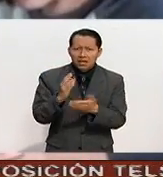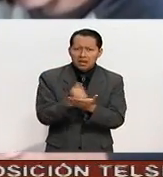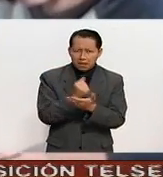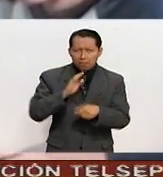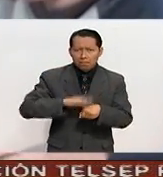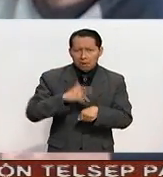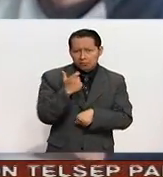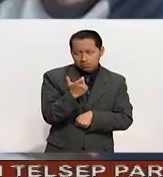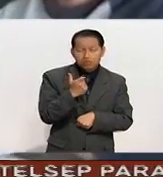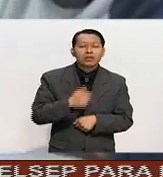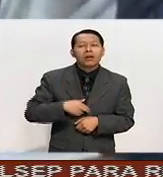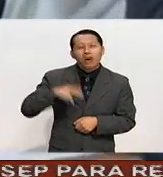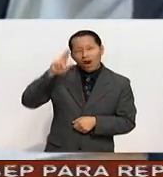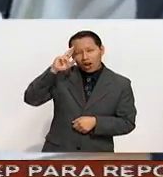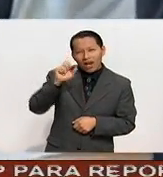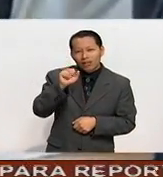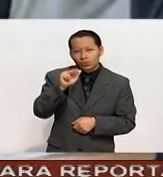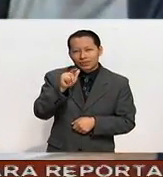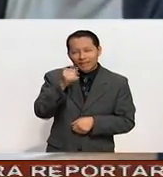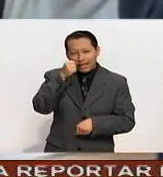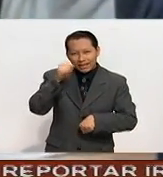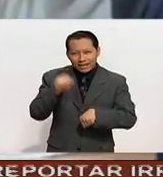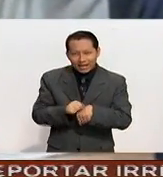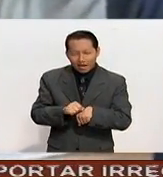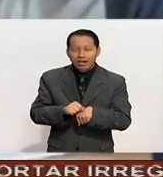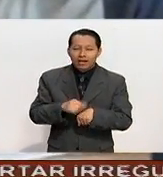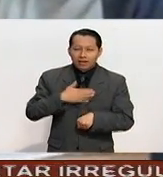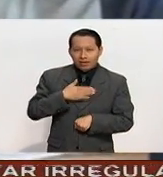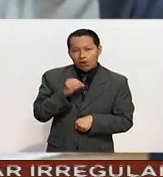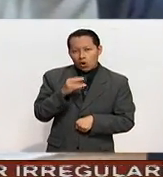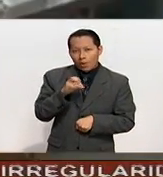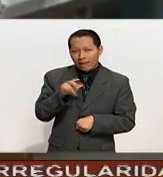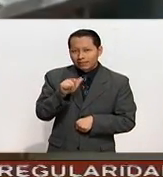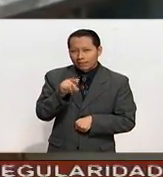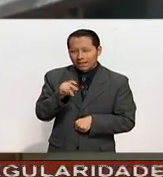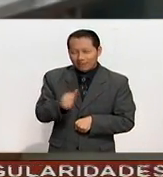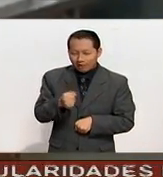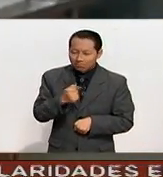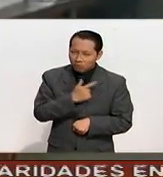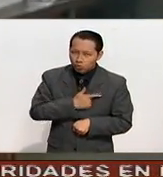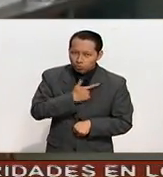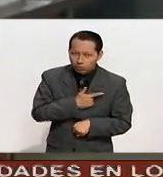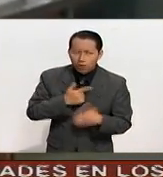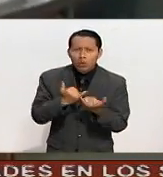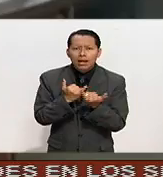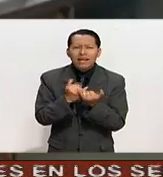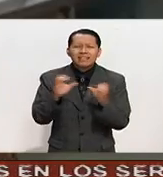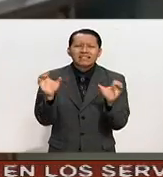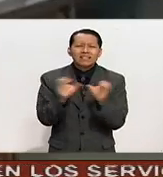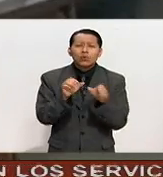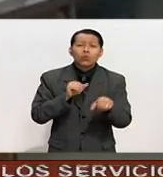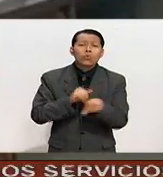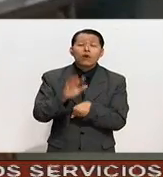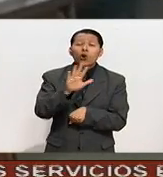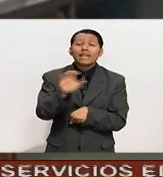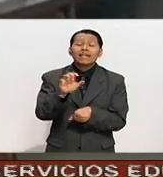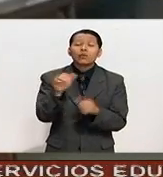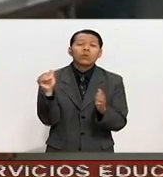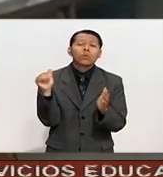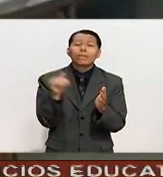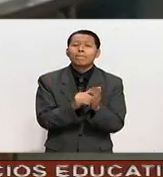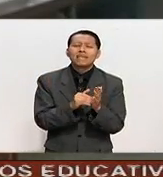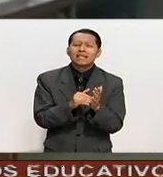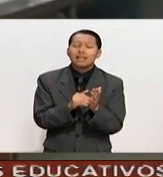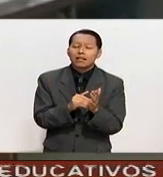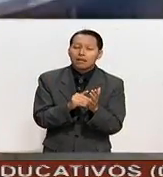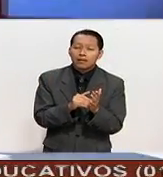tal, subsecretaria? Le saludo con mucho gusto a Omar Cepeda. Tengo entendido que se entregó el certificado número 500,000. ¿Cuál es la